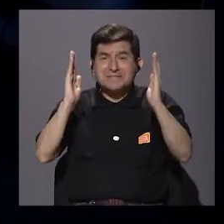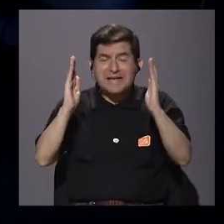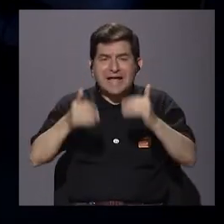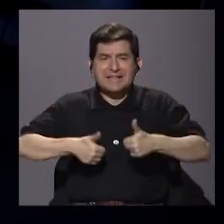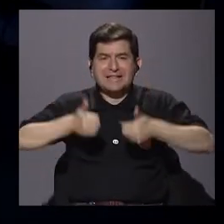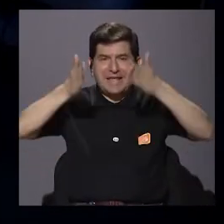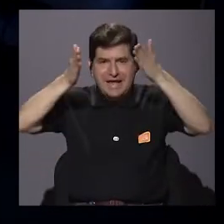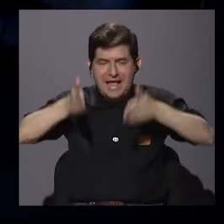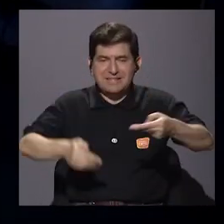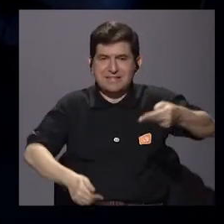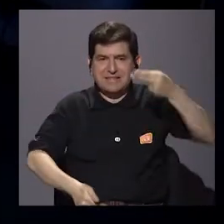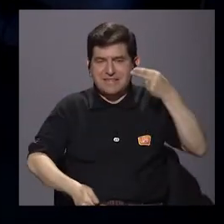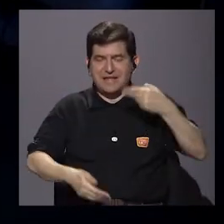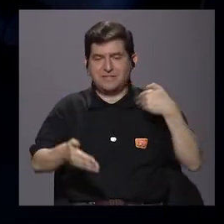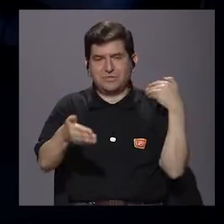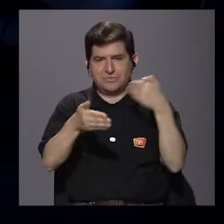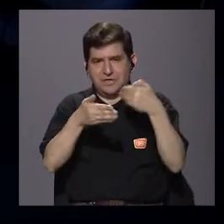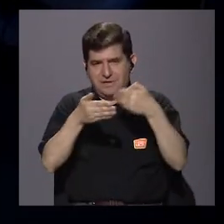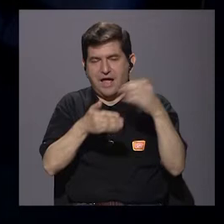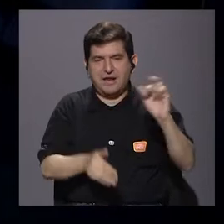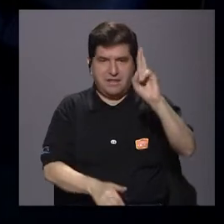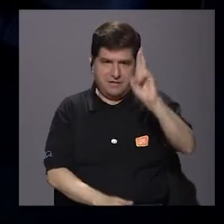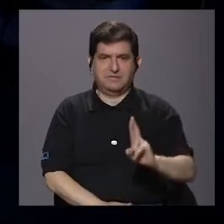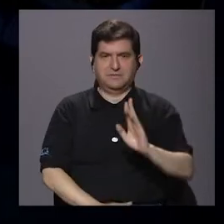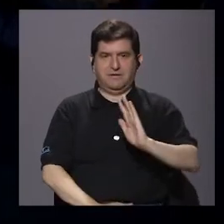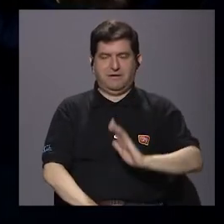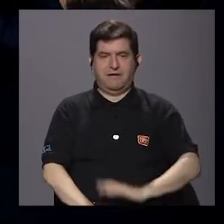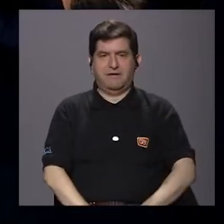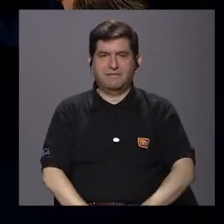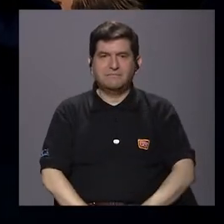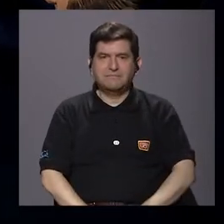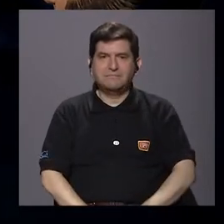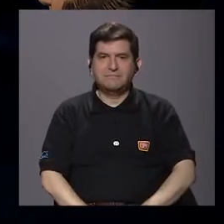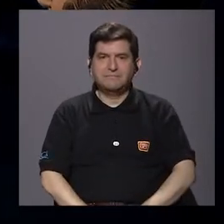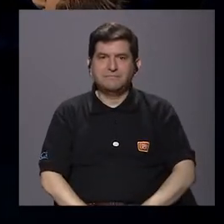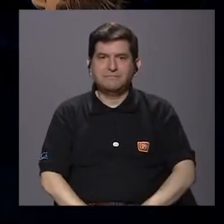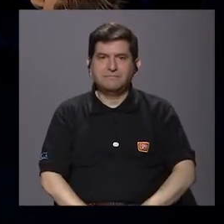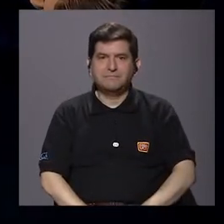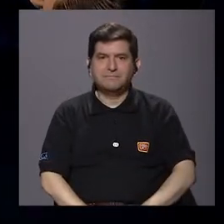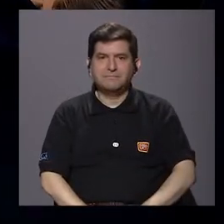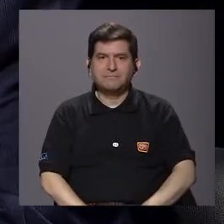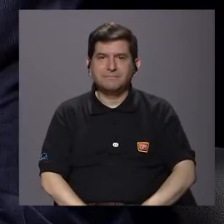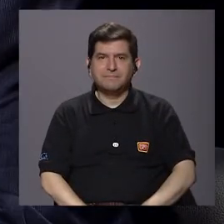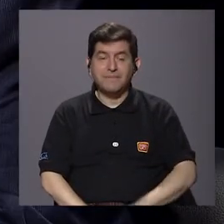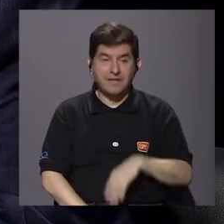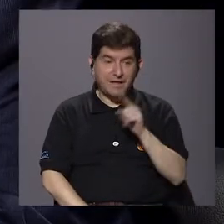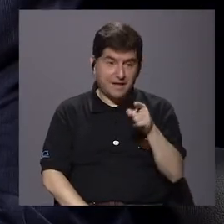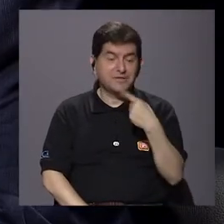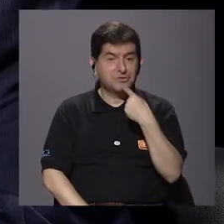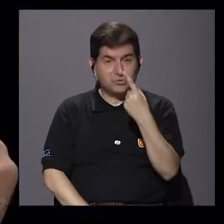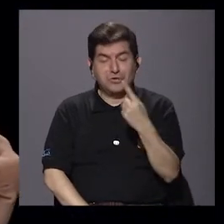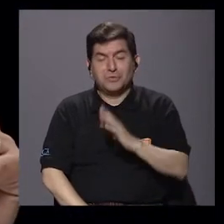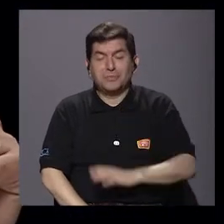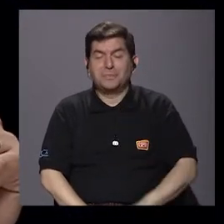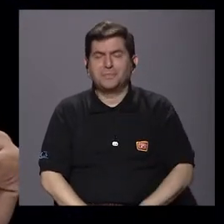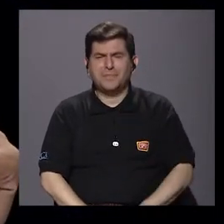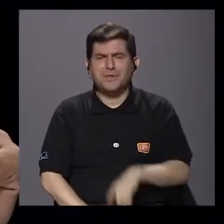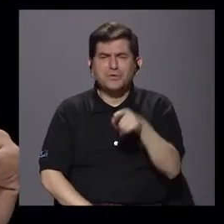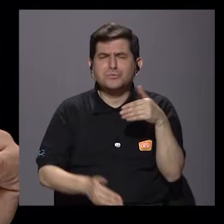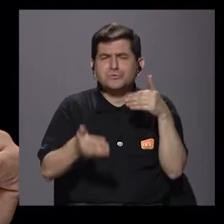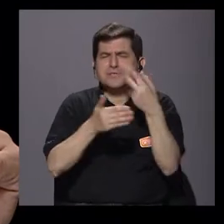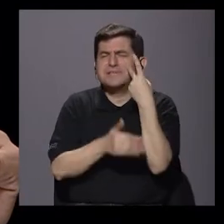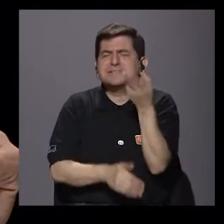candidato en la historia reciente de costa rica eso eso es lo que yo quedé usted más